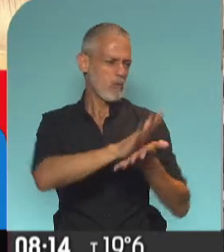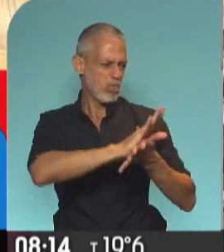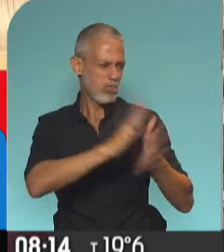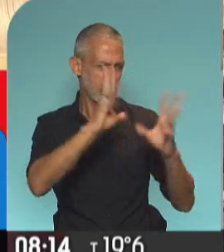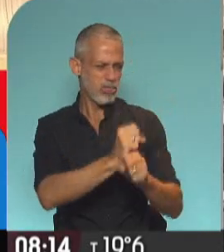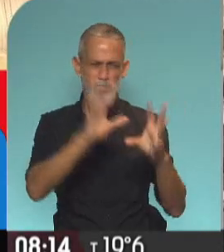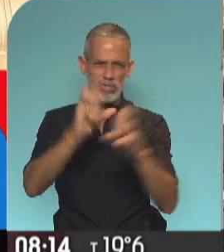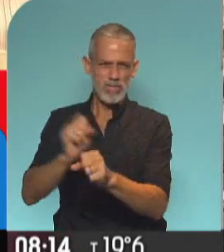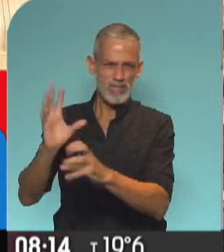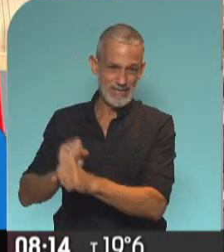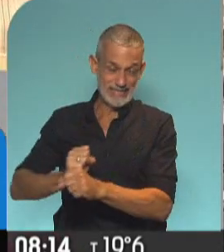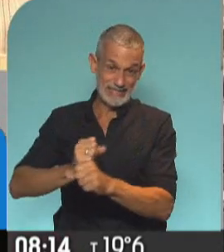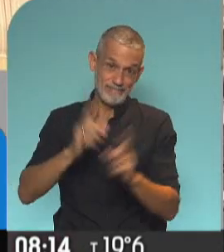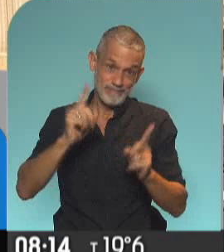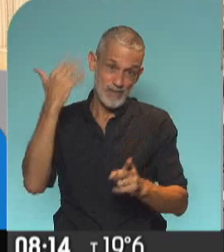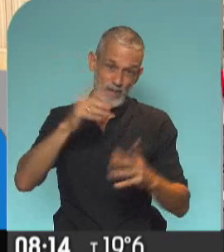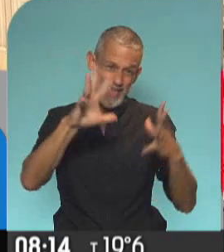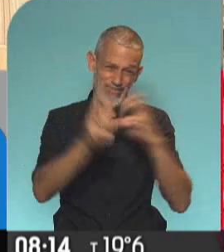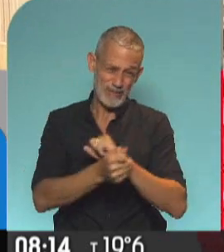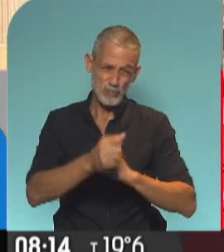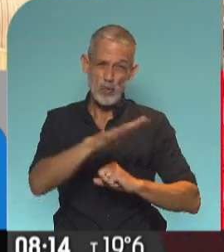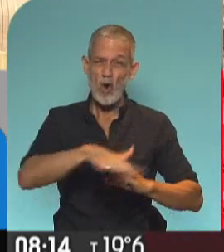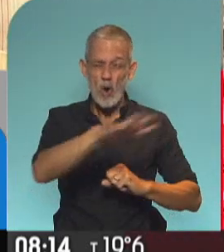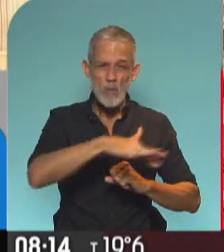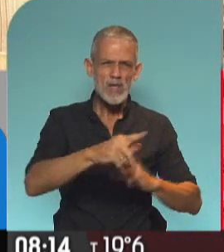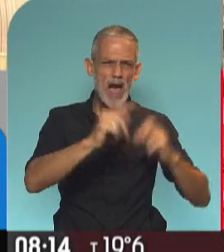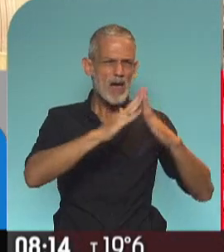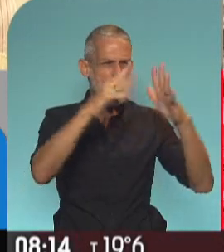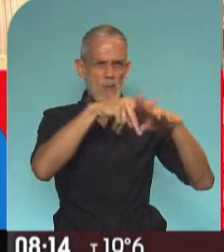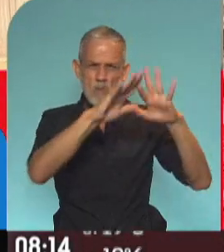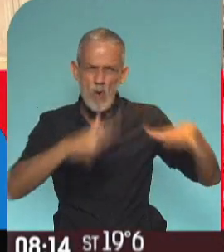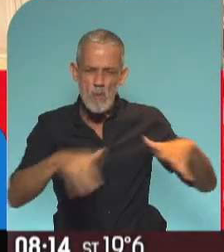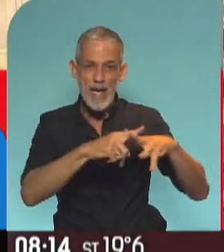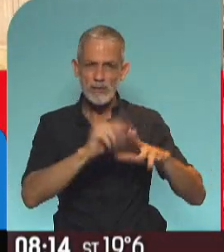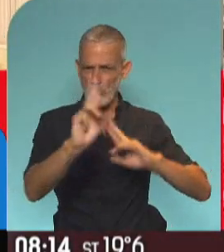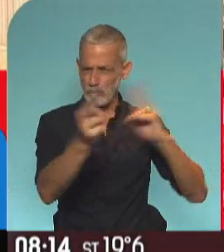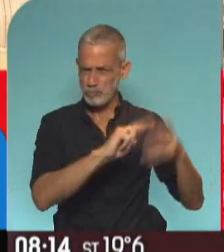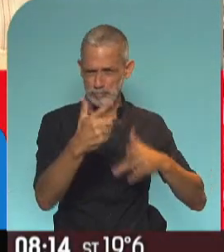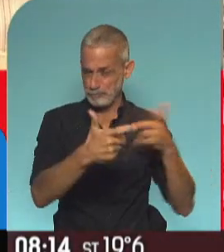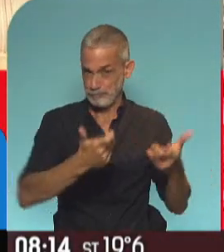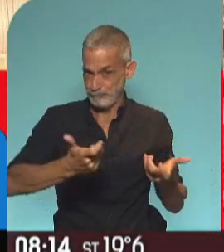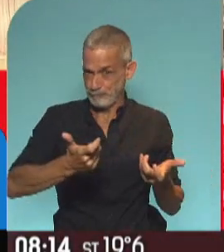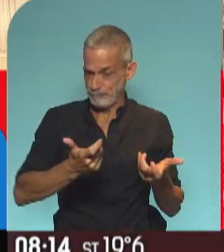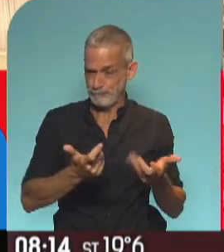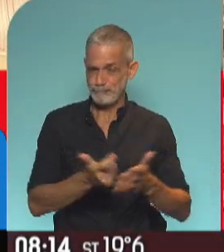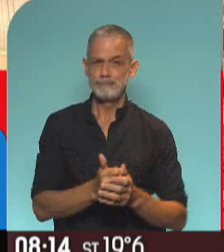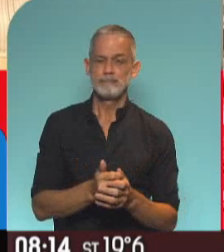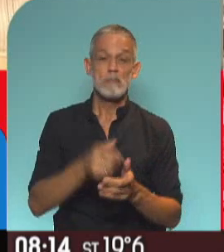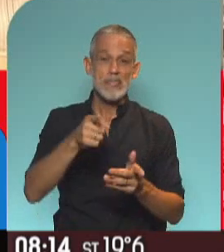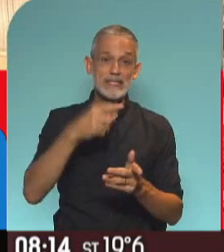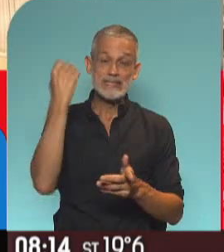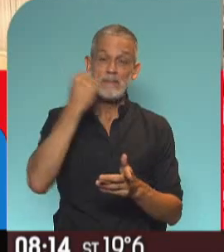visto, habrán escuchado la destrucción de comunidades, monumentos y sobre todo la matanza. Creo que hay algo por eso muy,